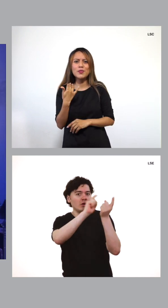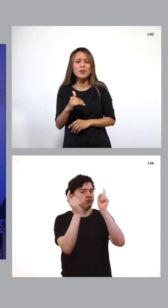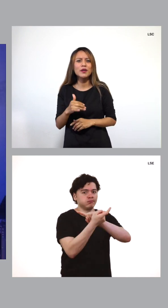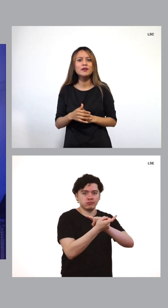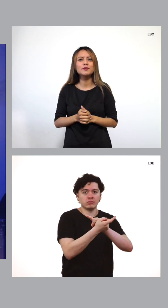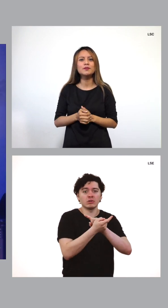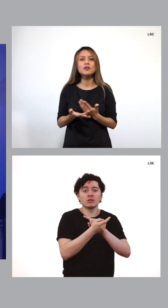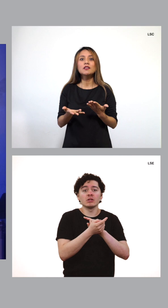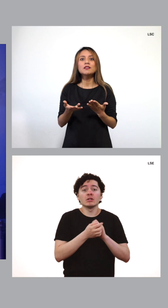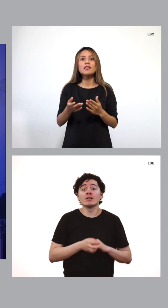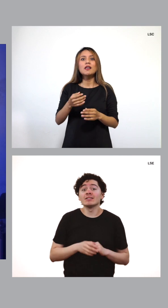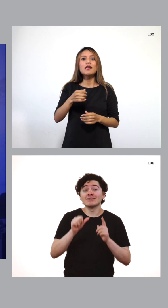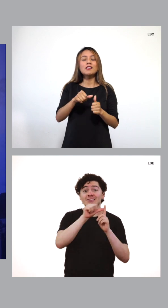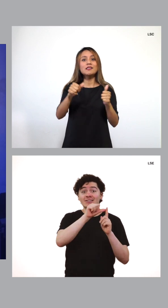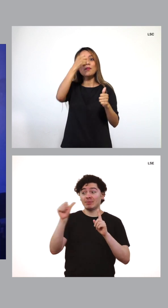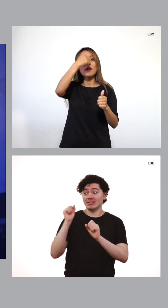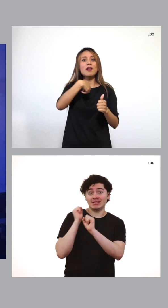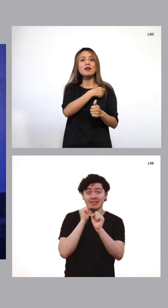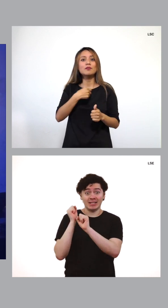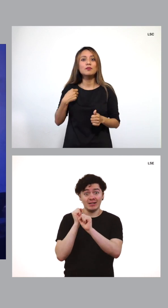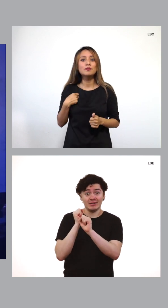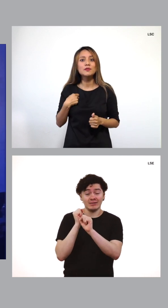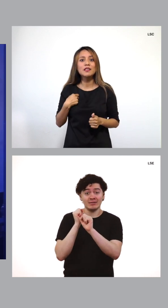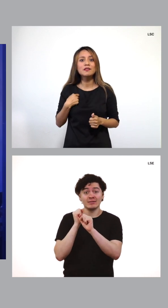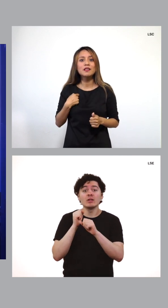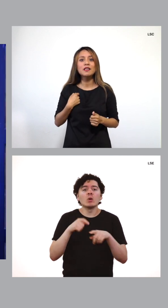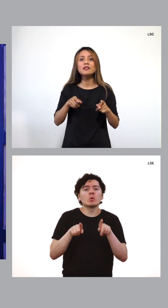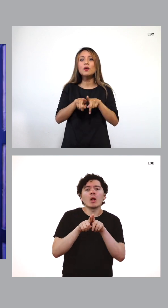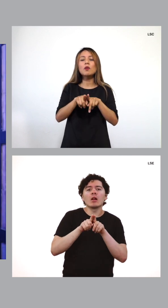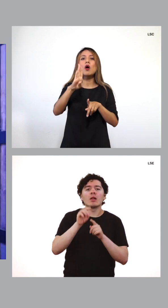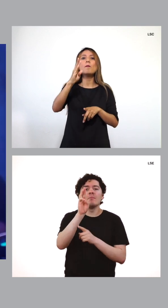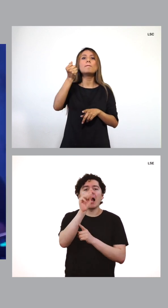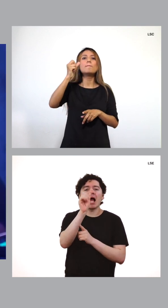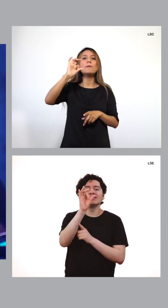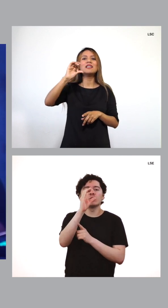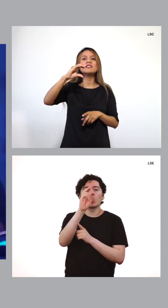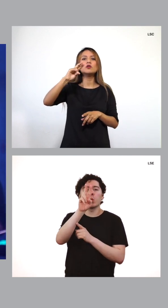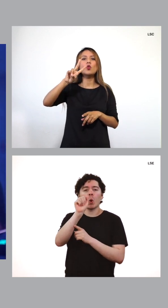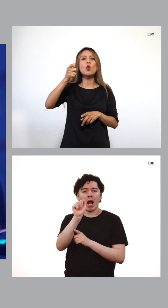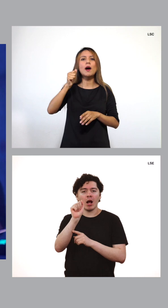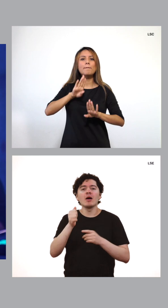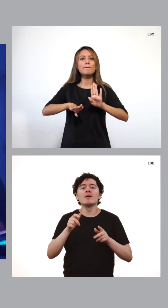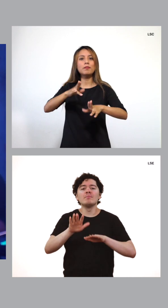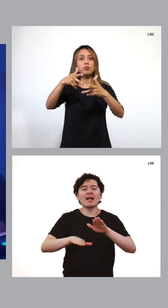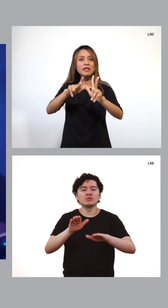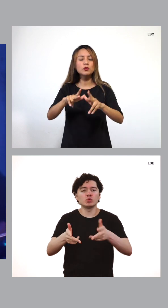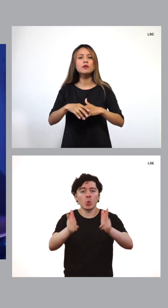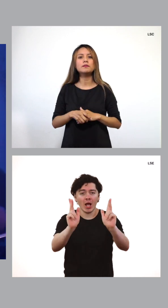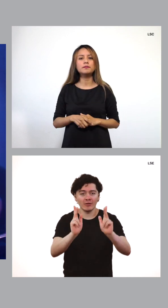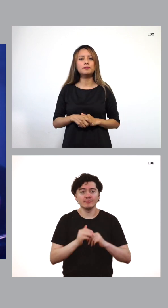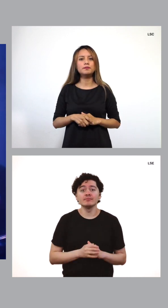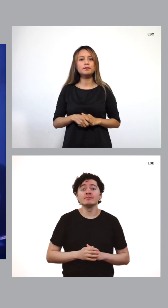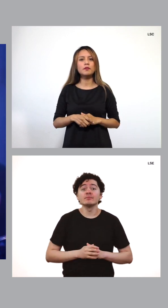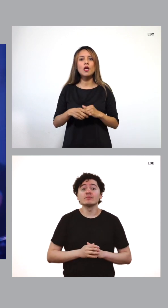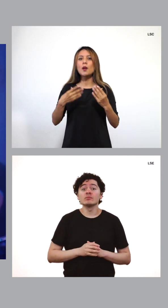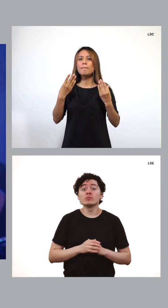la Pascua, la semana del cristianismo. Hoy millones de cristianos por toda la tierra, menos los